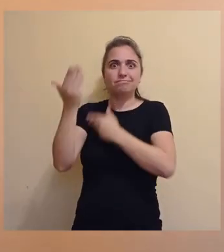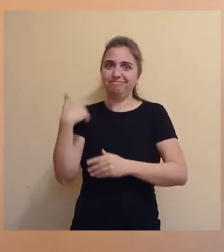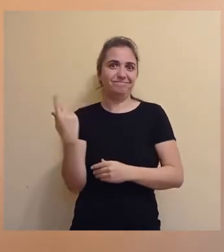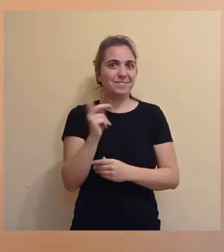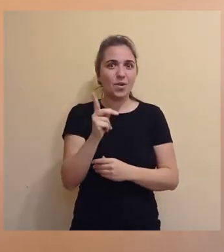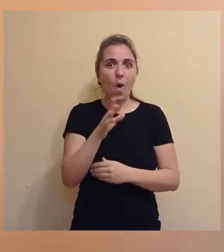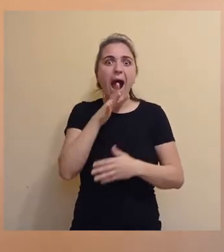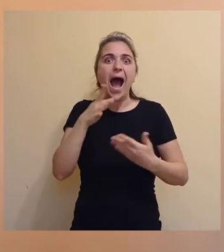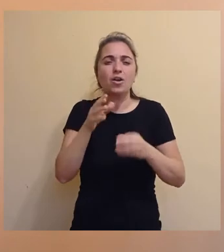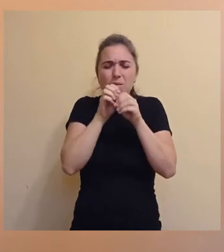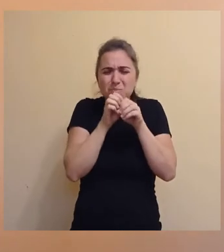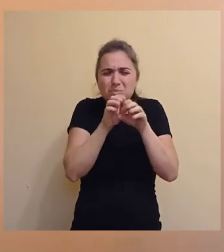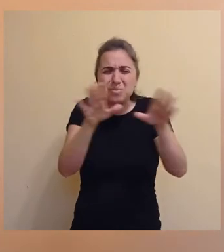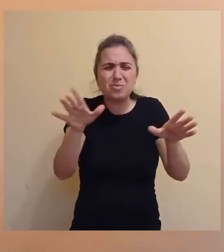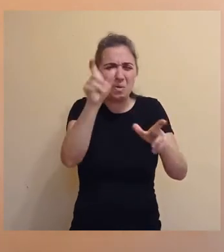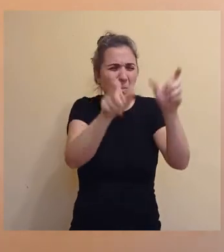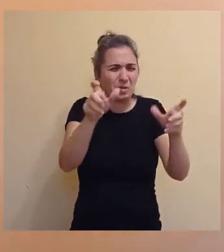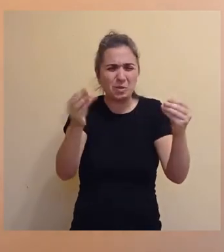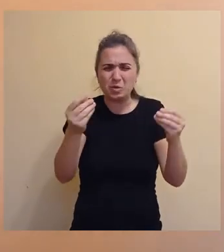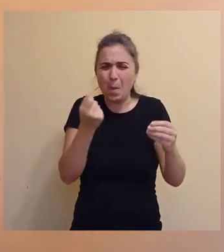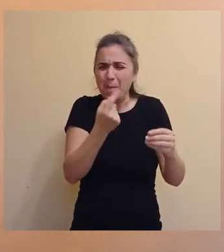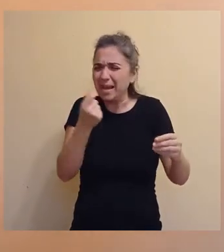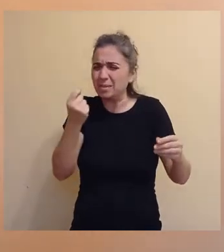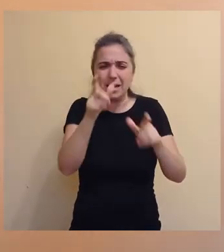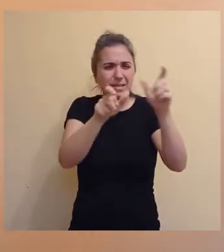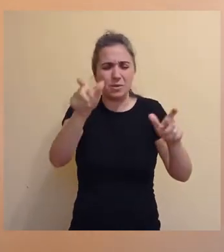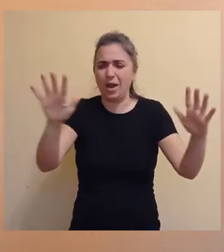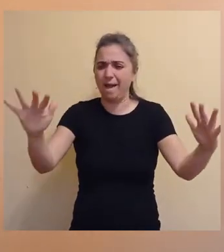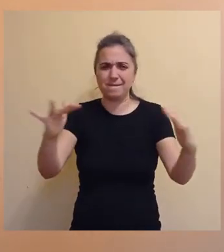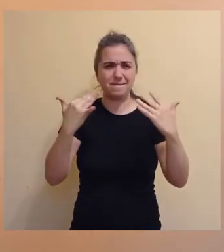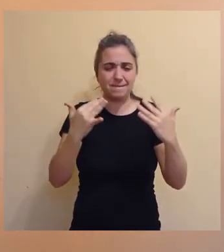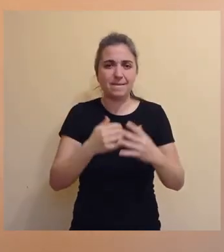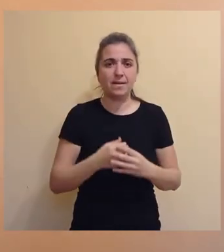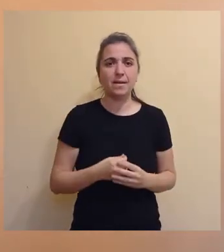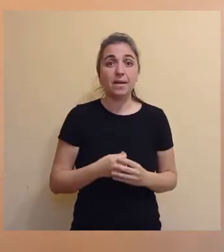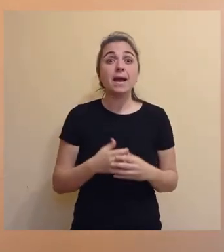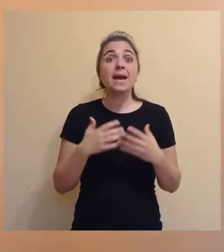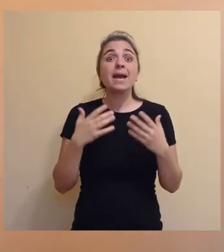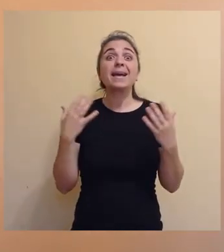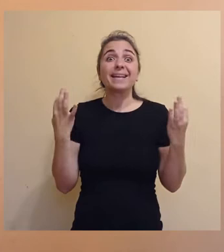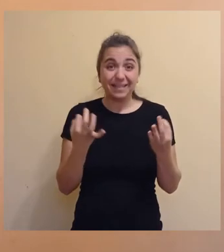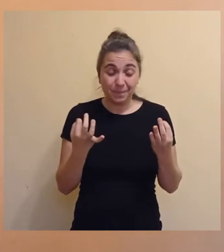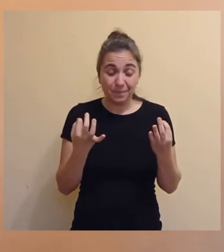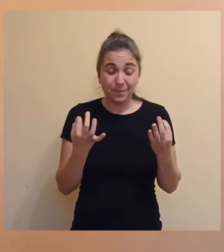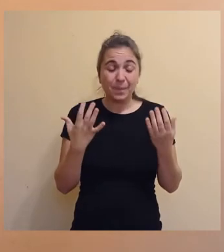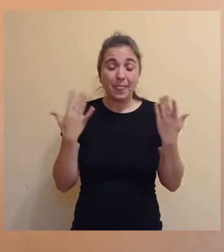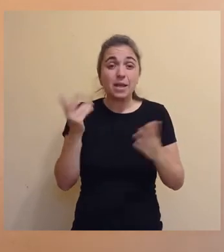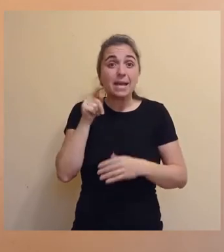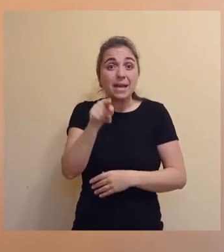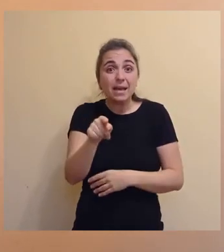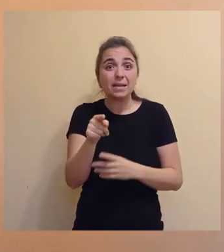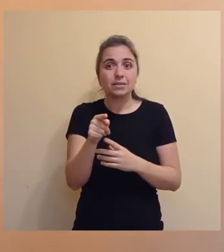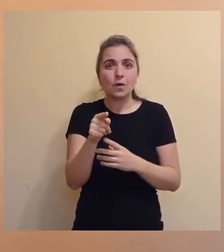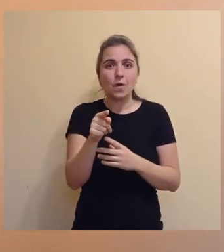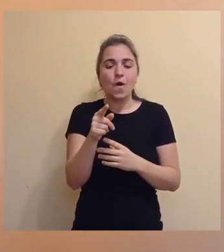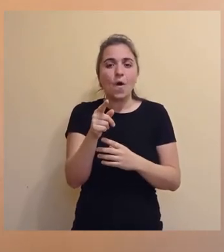que llega a todo el mundo, a miles y a miles de personas. ¿Qué pasa? Que al haber esa falta